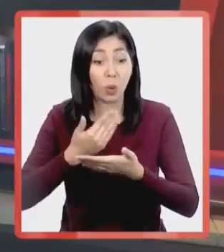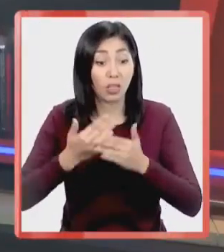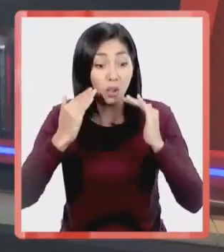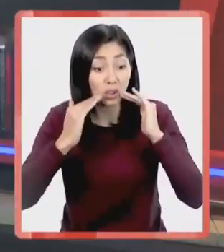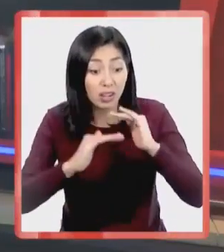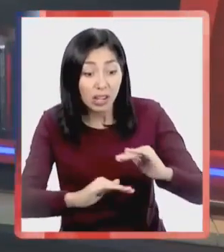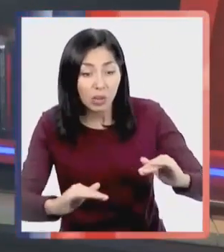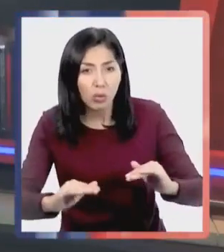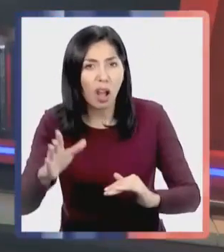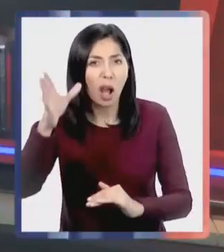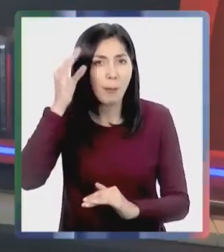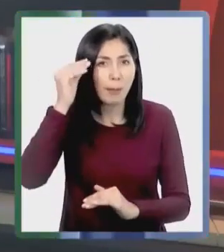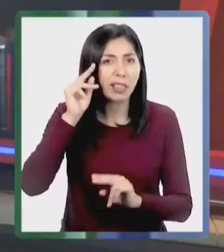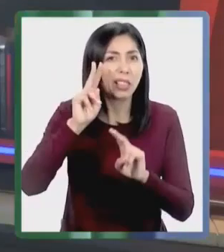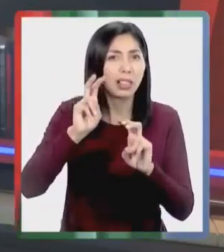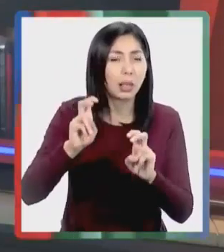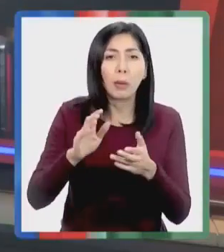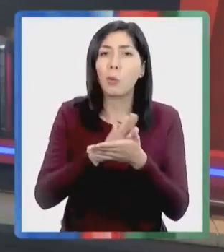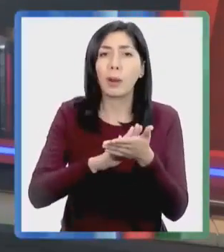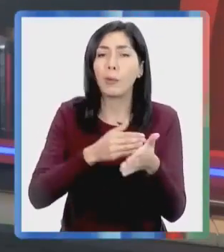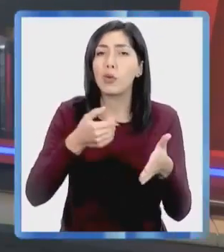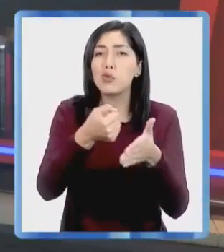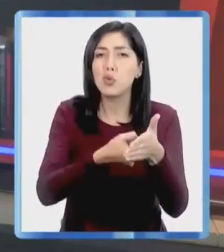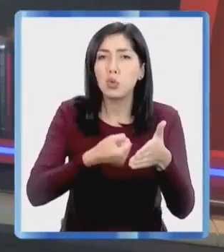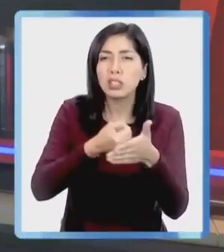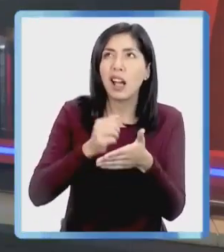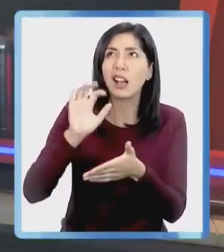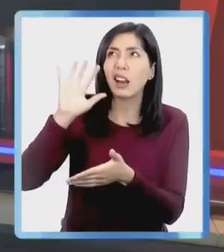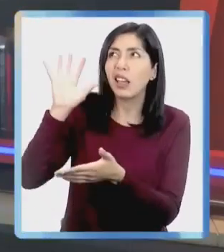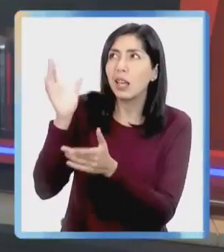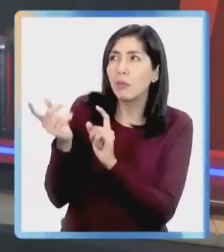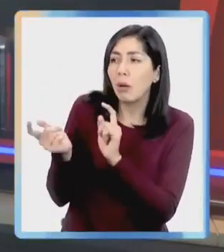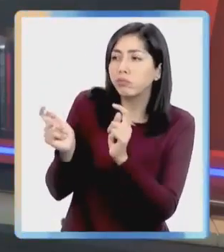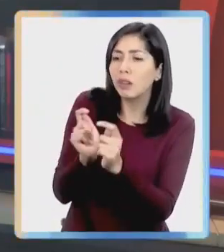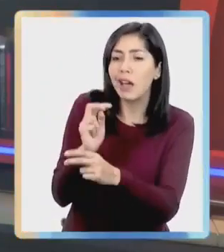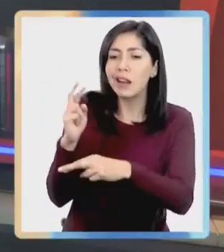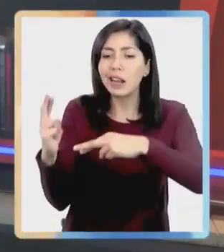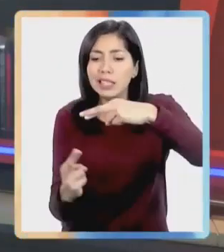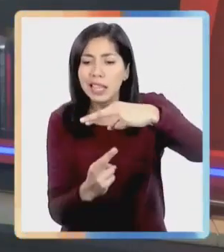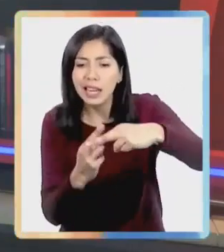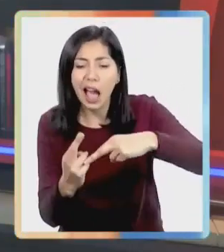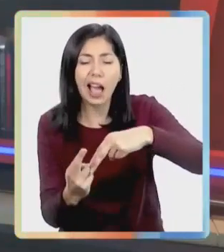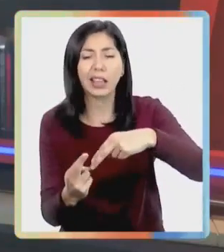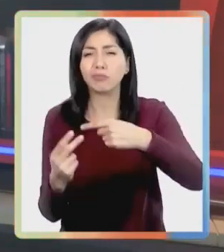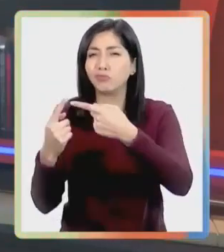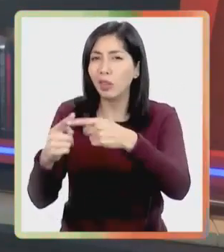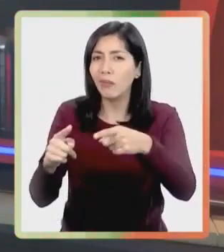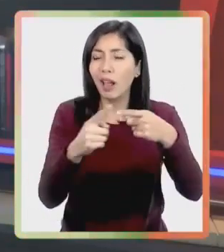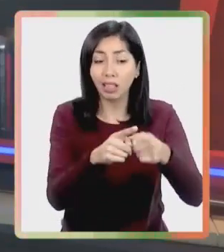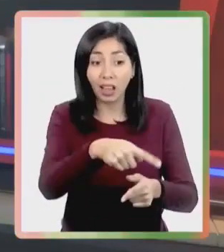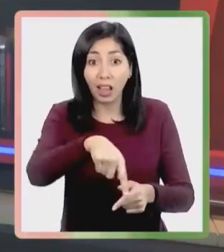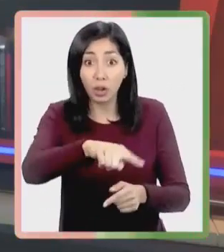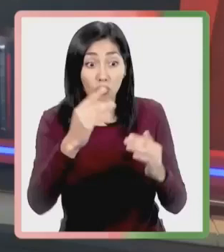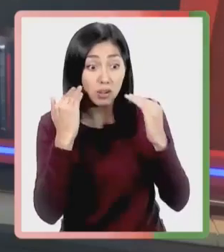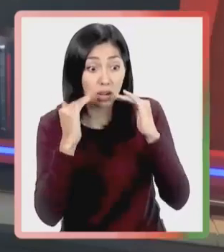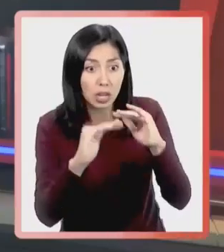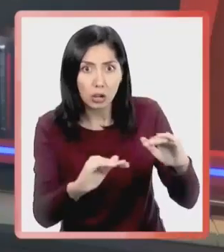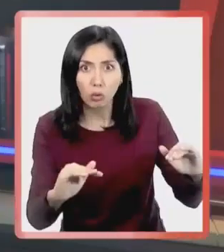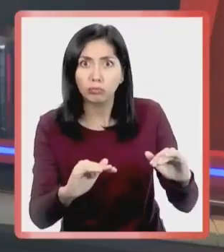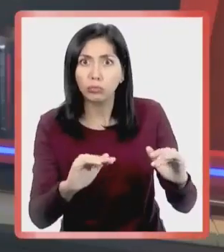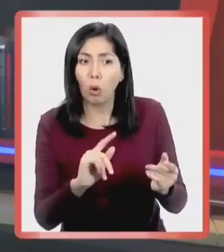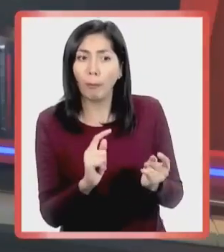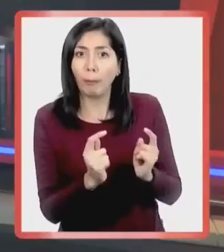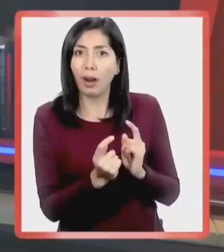chiquititos aprenden cosas como la lucha contra el cambio climático, reciclaje y tantas otras cosas que podríamos ejemplificar, ellos se convierten en